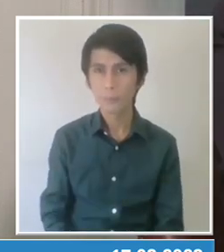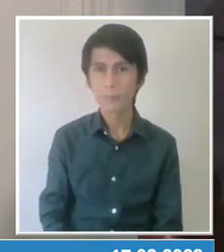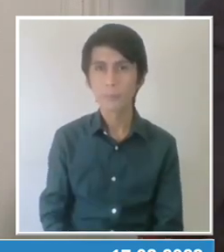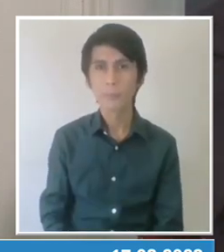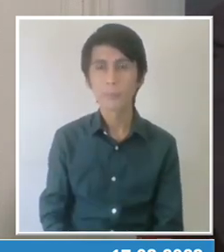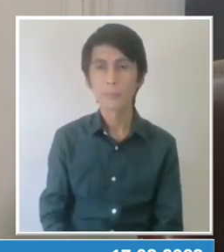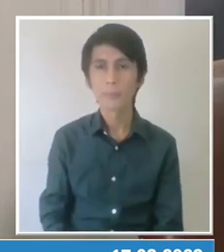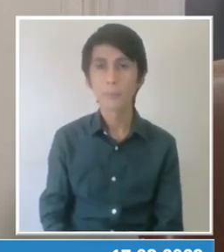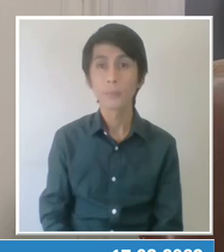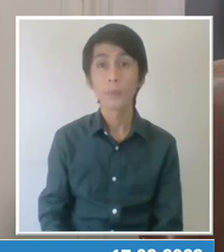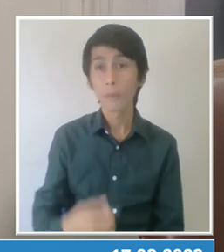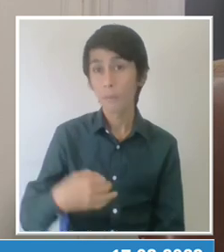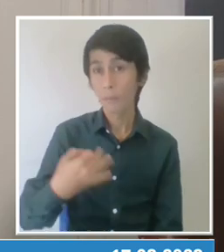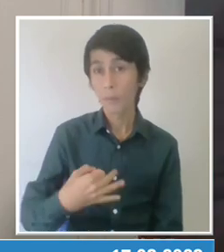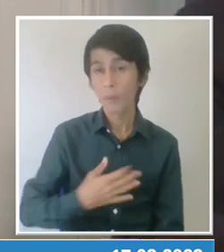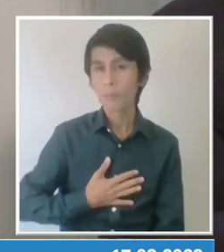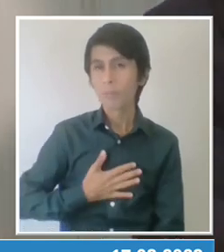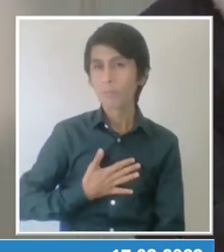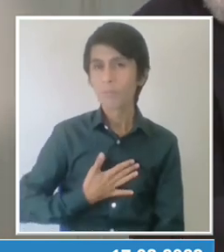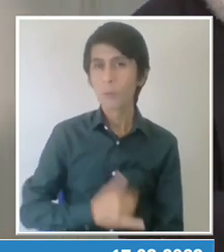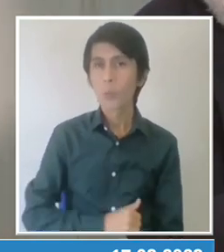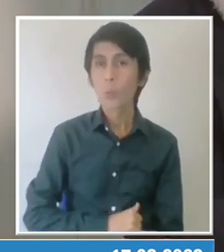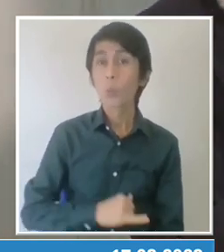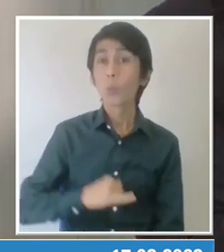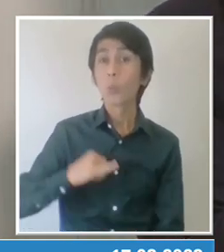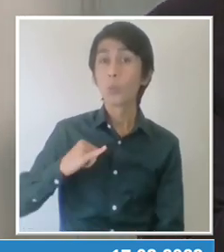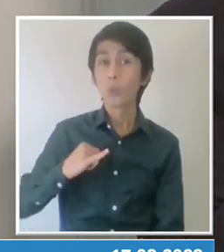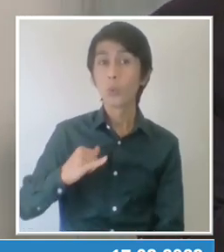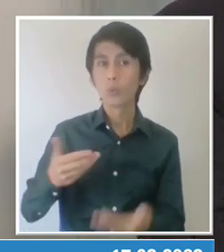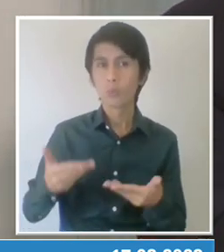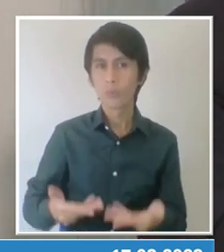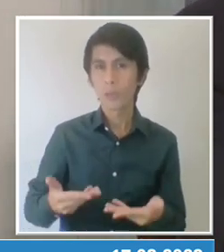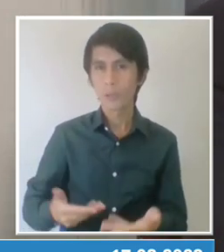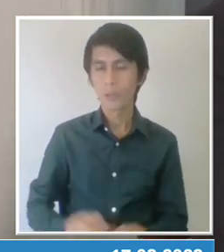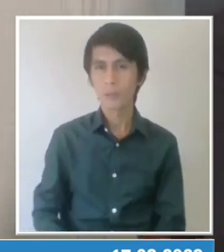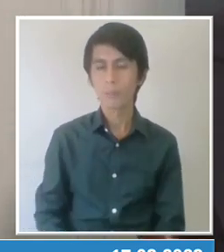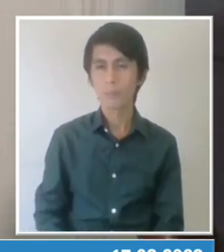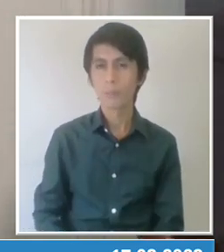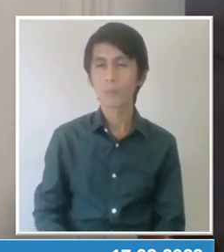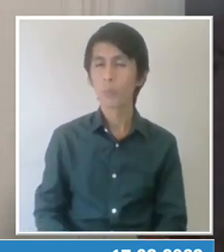me siento orgulloso de estar aquí y profundamente agradecido.